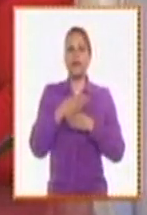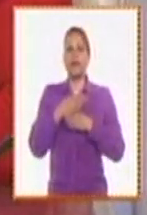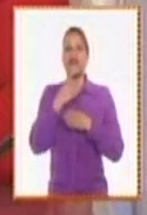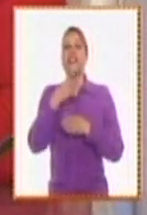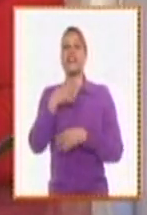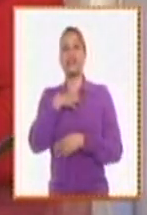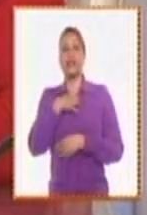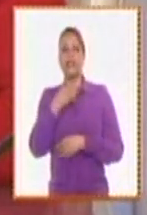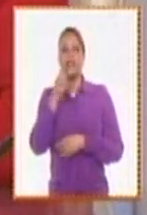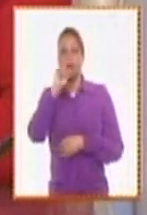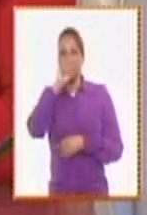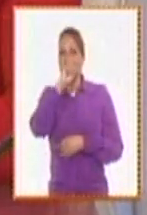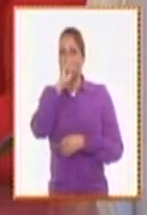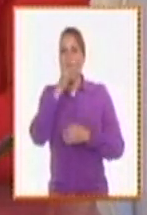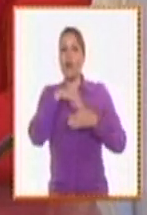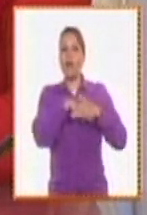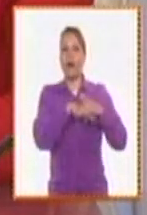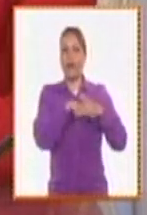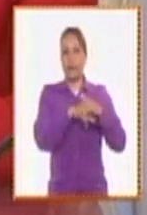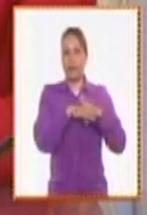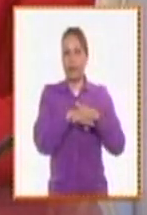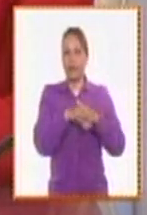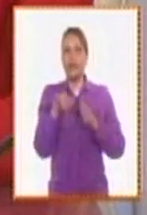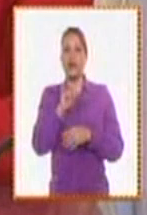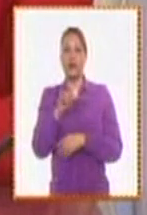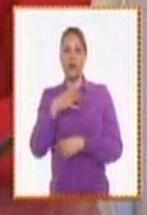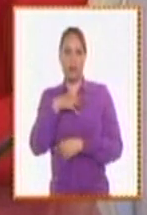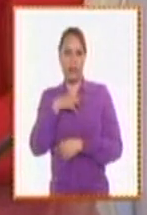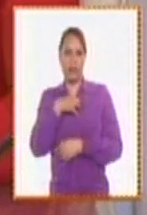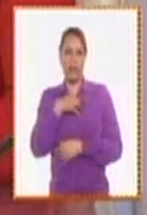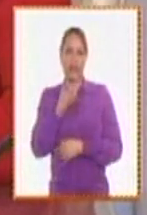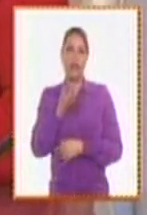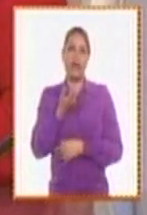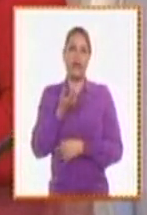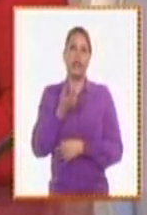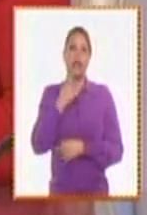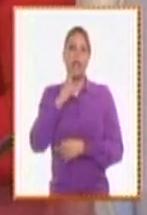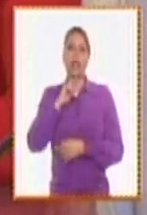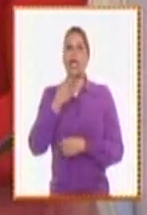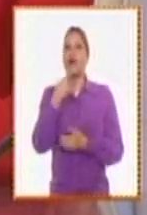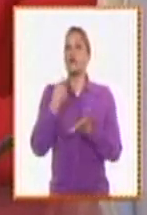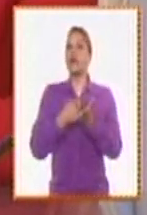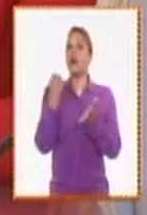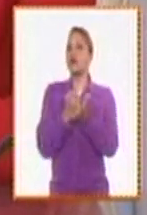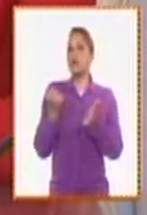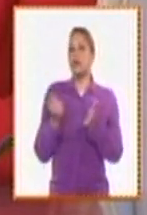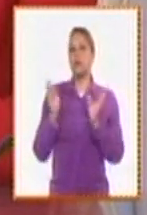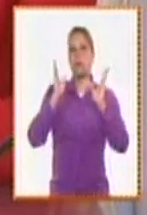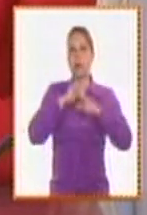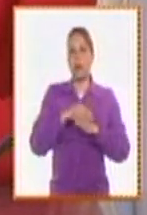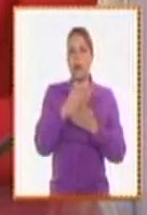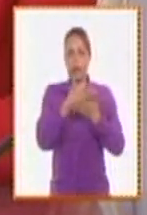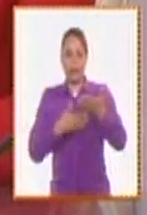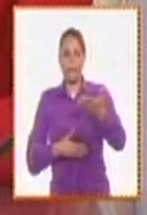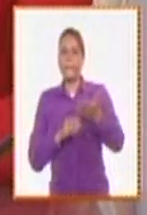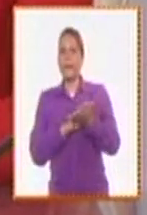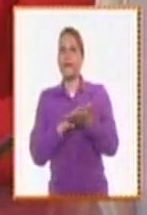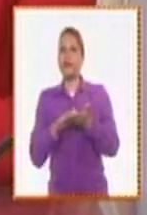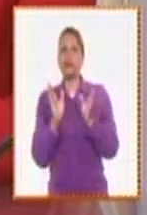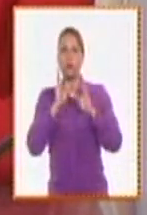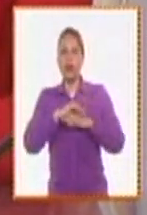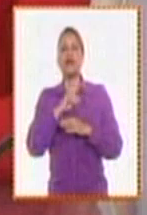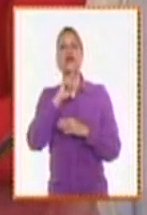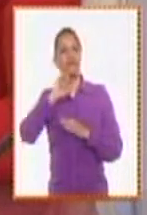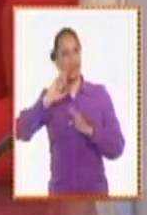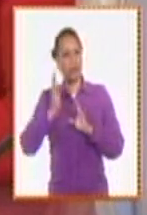con efectos similares a las drogas, sin prescripción facultativa o sin autorización. Ahora, sus comisores pueden recibir